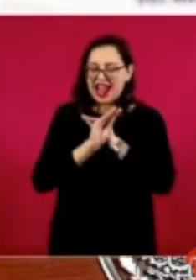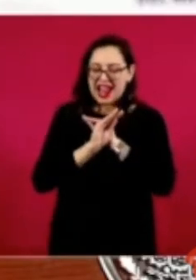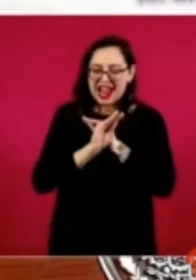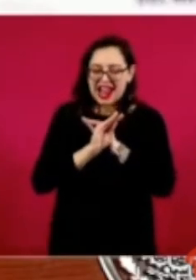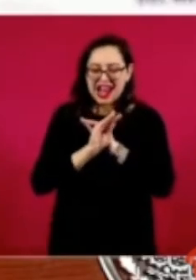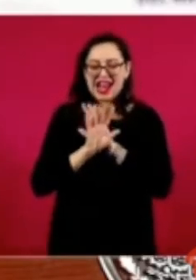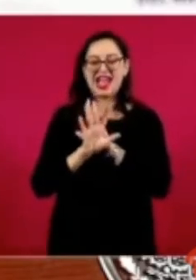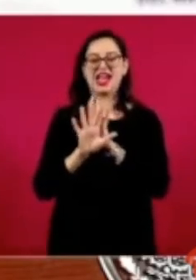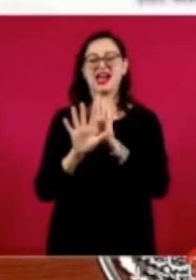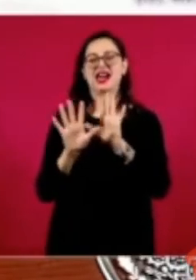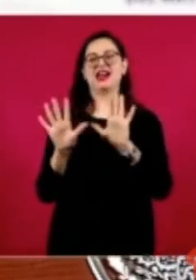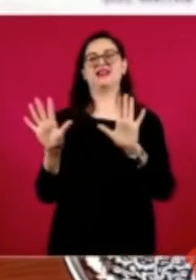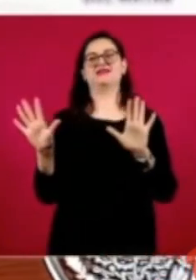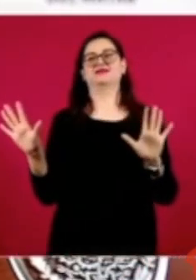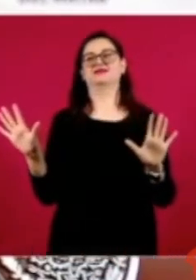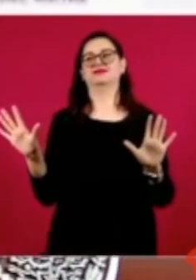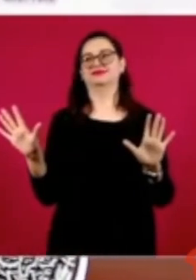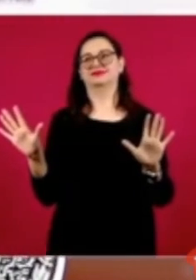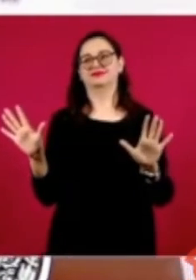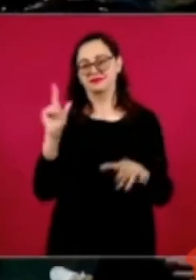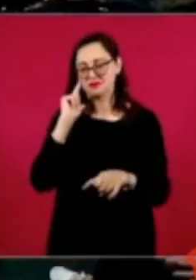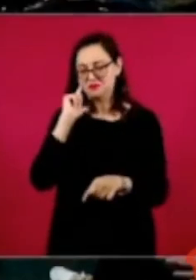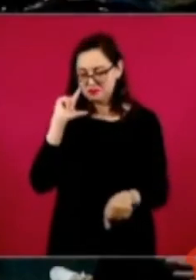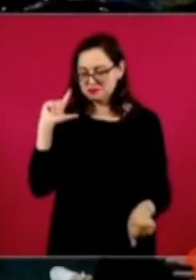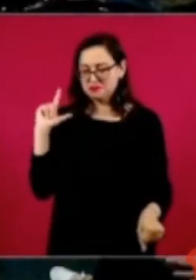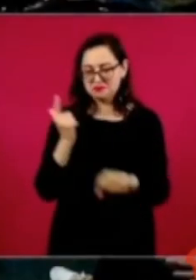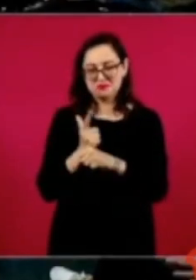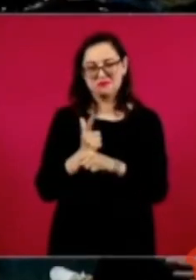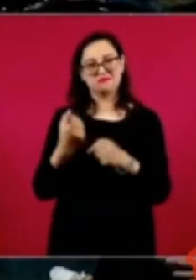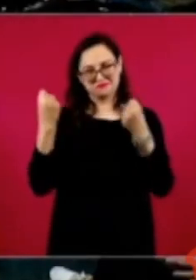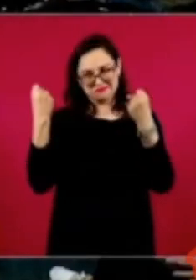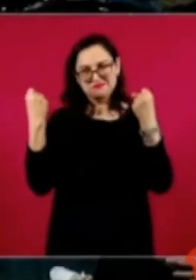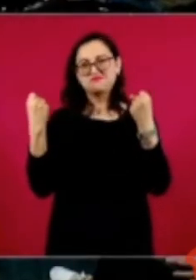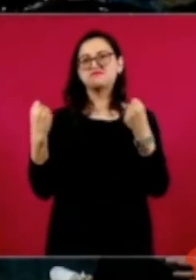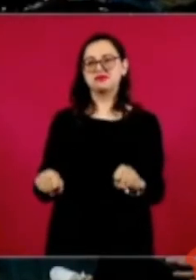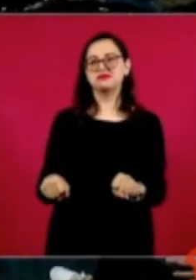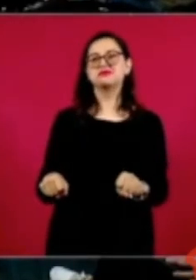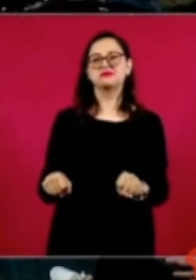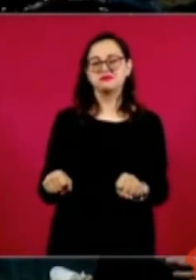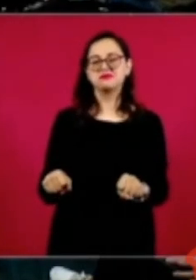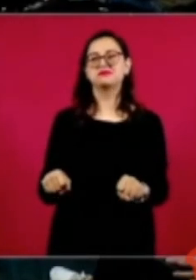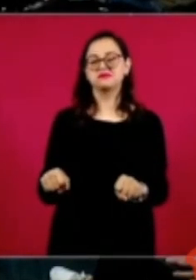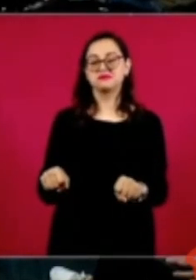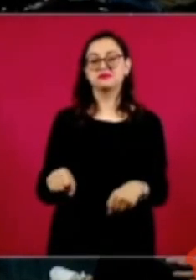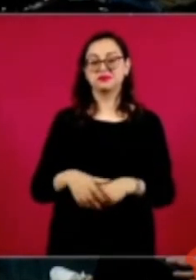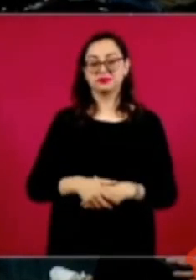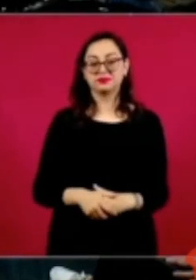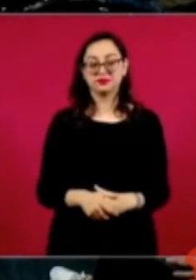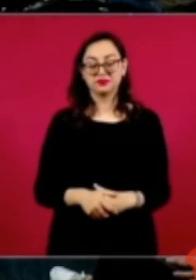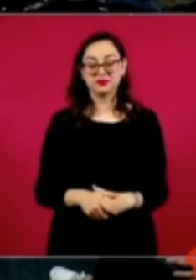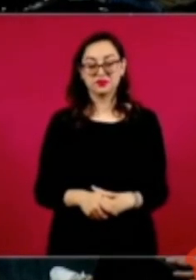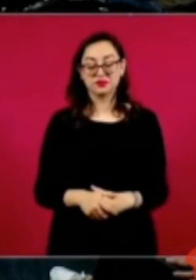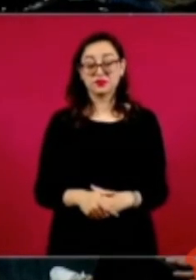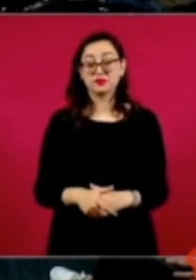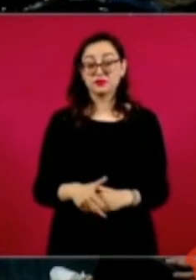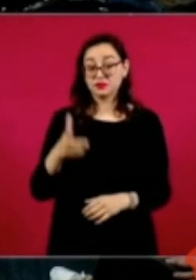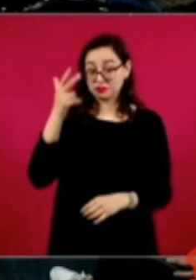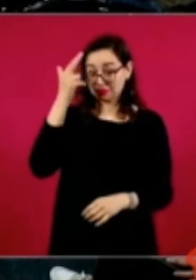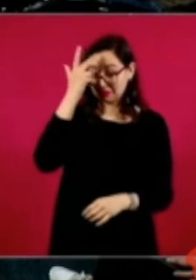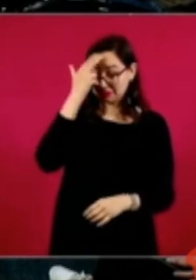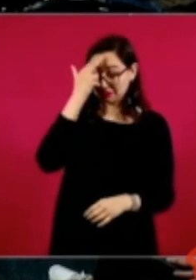mexicano en la época del autoritarismo. Pero no solo de